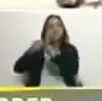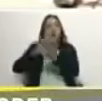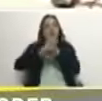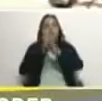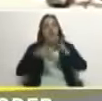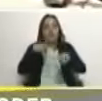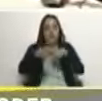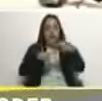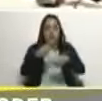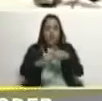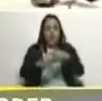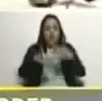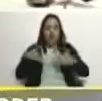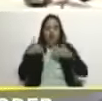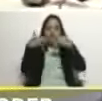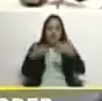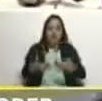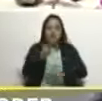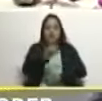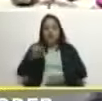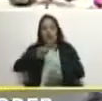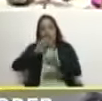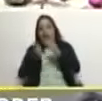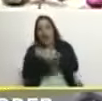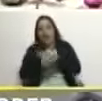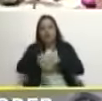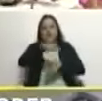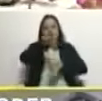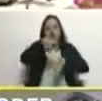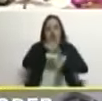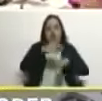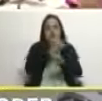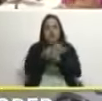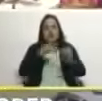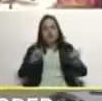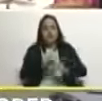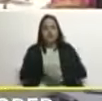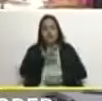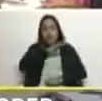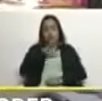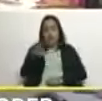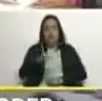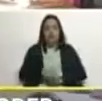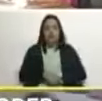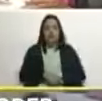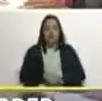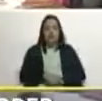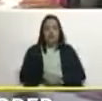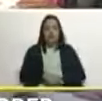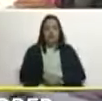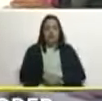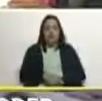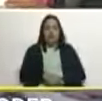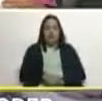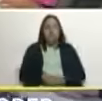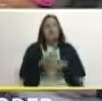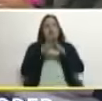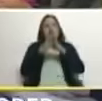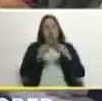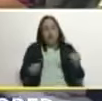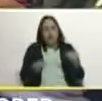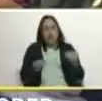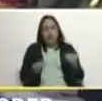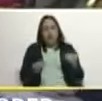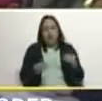procesos progresistas, de cambio, nacionalistas, independentistas, soberanos, a lo largo y ancho de todo el